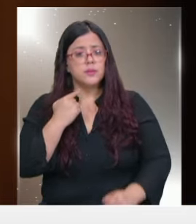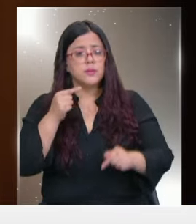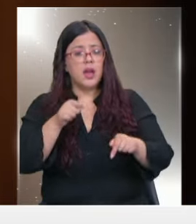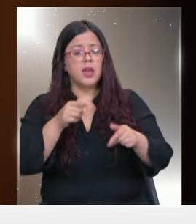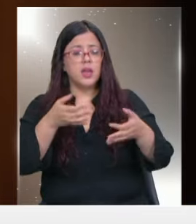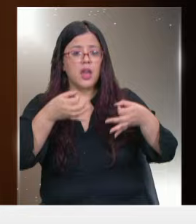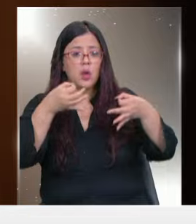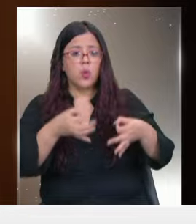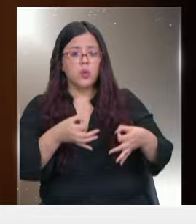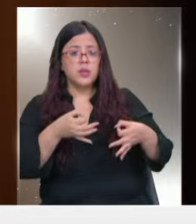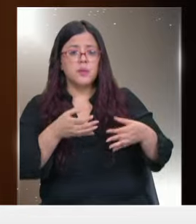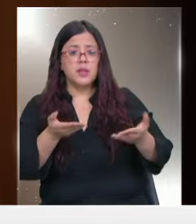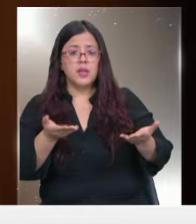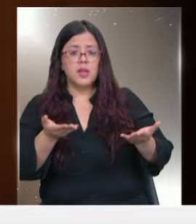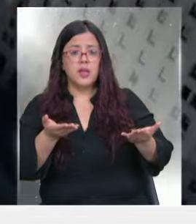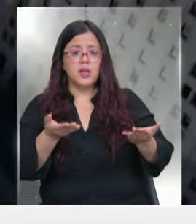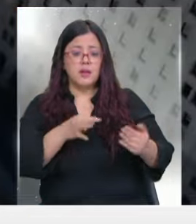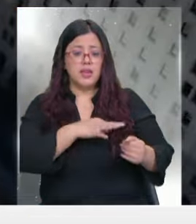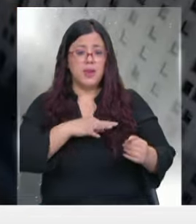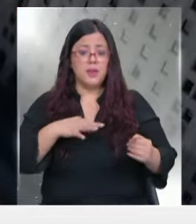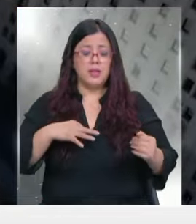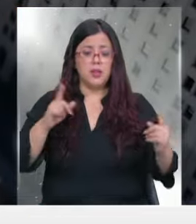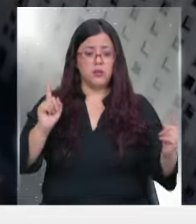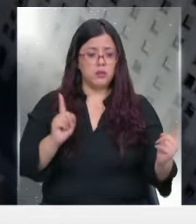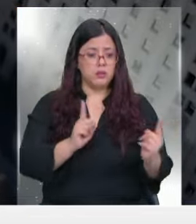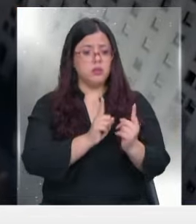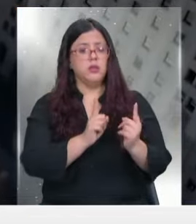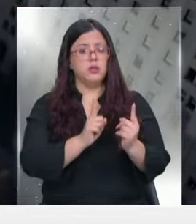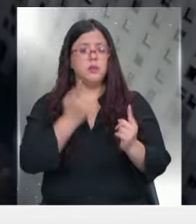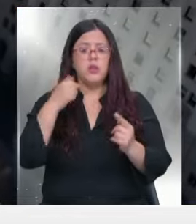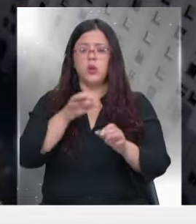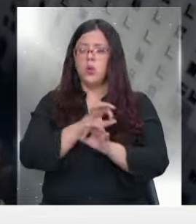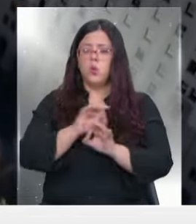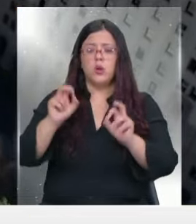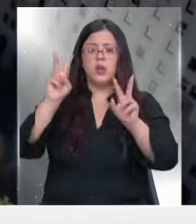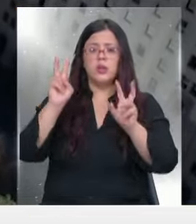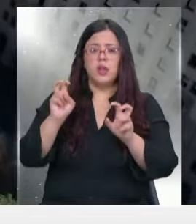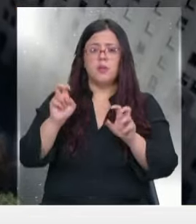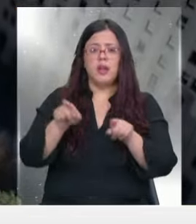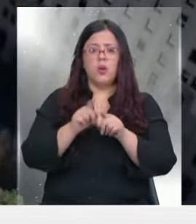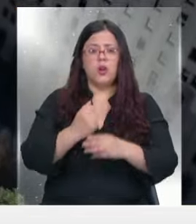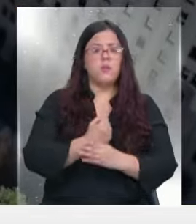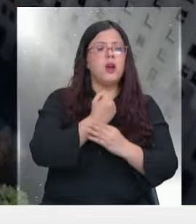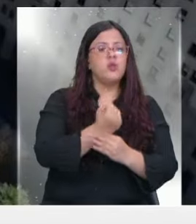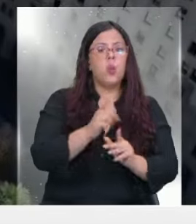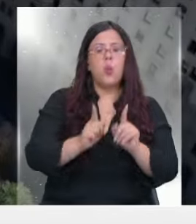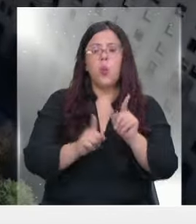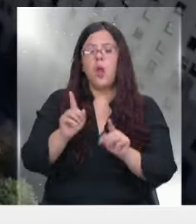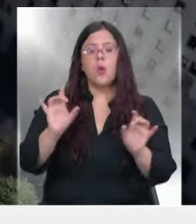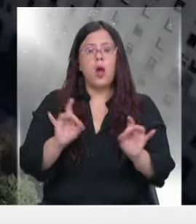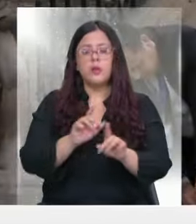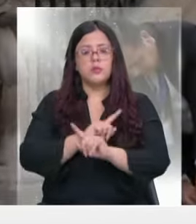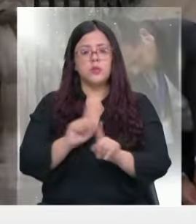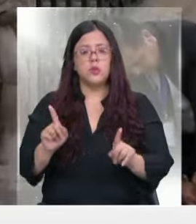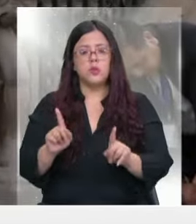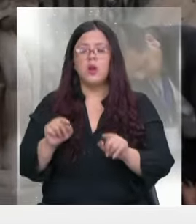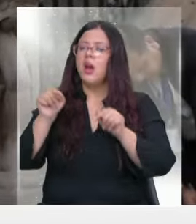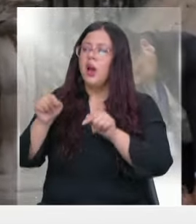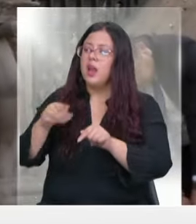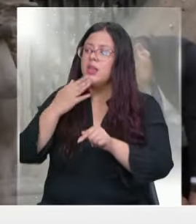pasada en el ministerio. En ningún caso realizó gestiones tendientes a ayudarla o cosas similares. ¿Recibió